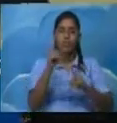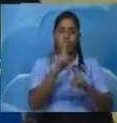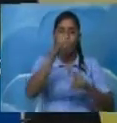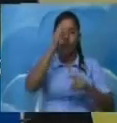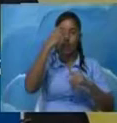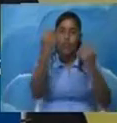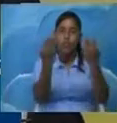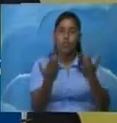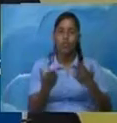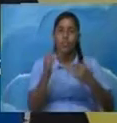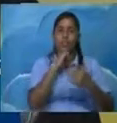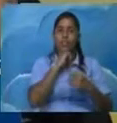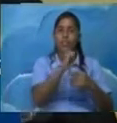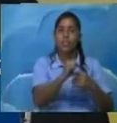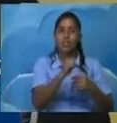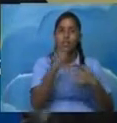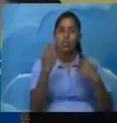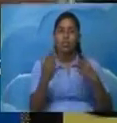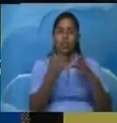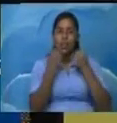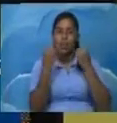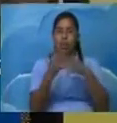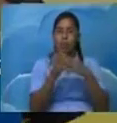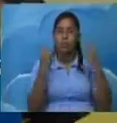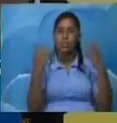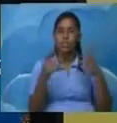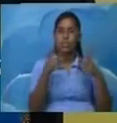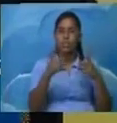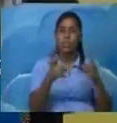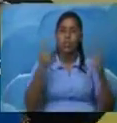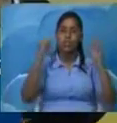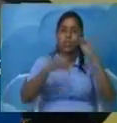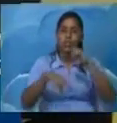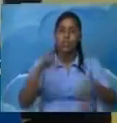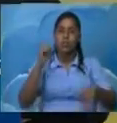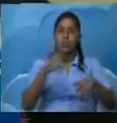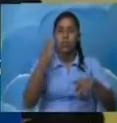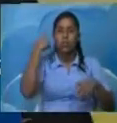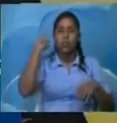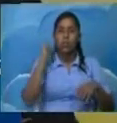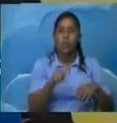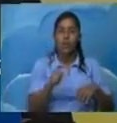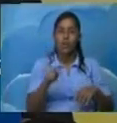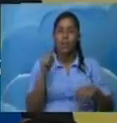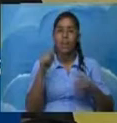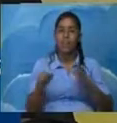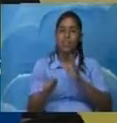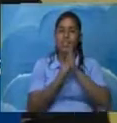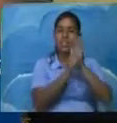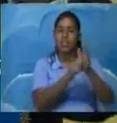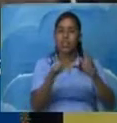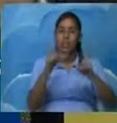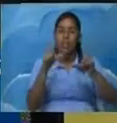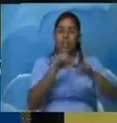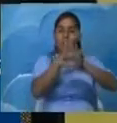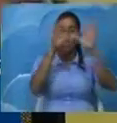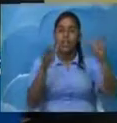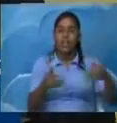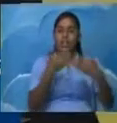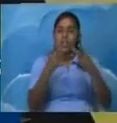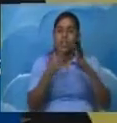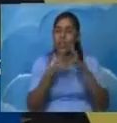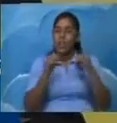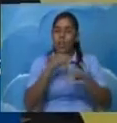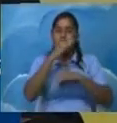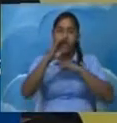nos da, y eso nos lo da en abundancia, en eso sembramos. Y hoy por hoy, esta señal de la televisora está dándole la vuelta